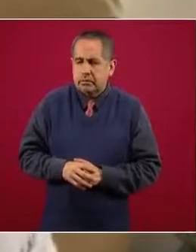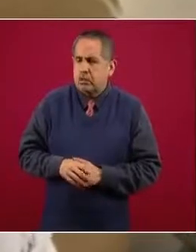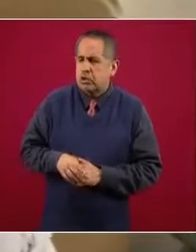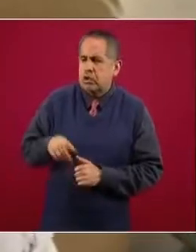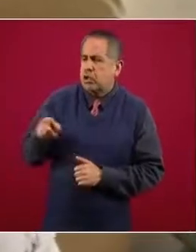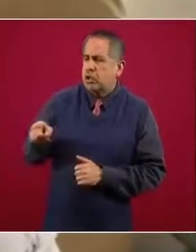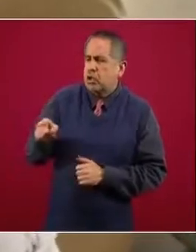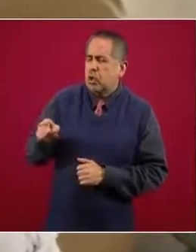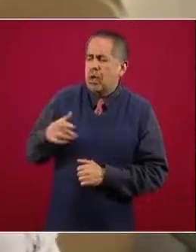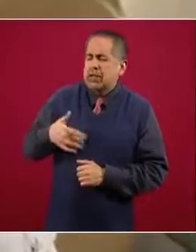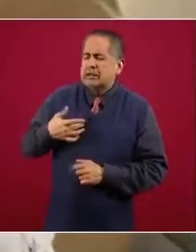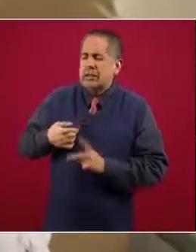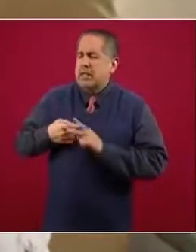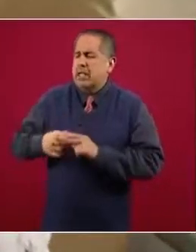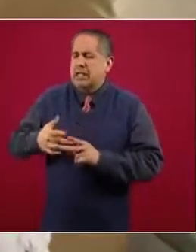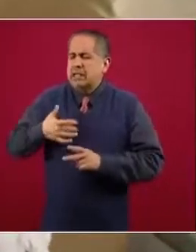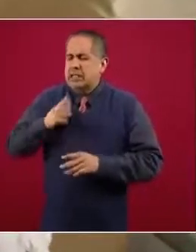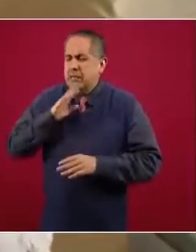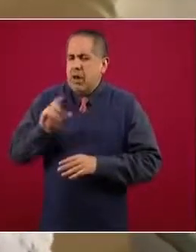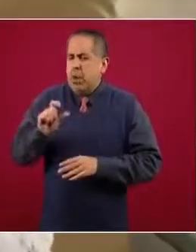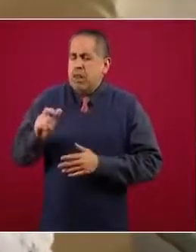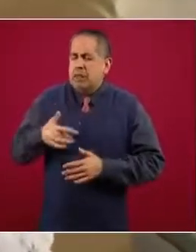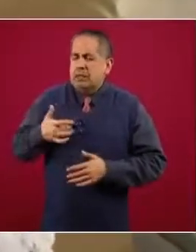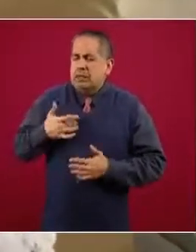¿Cuándo se empezó a sentir mal?